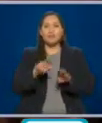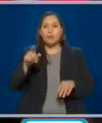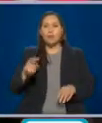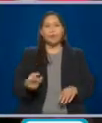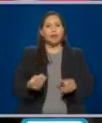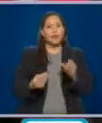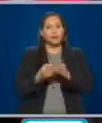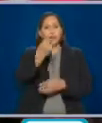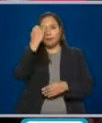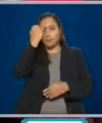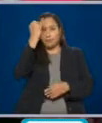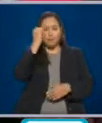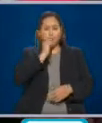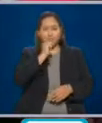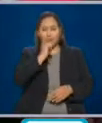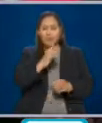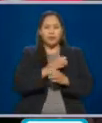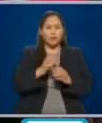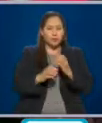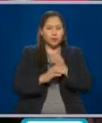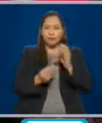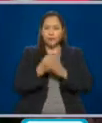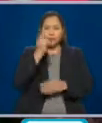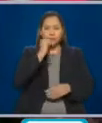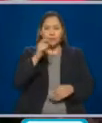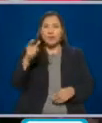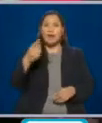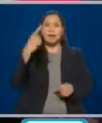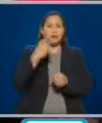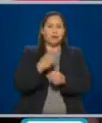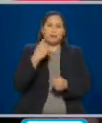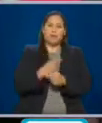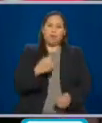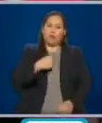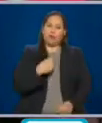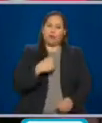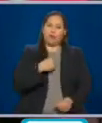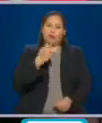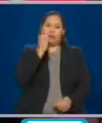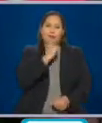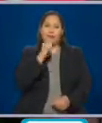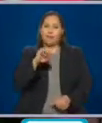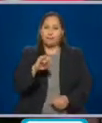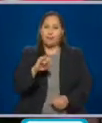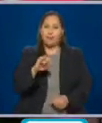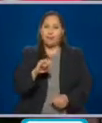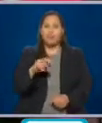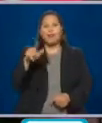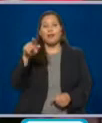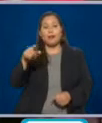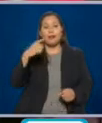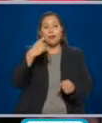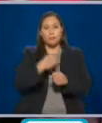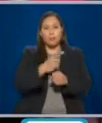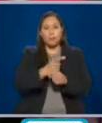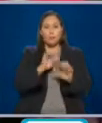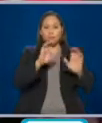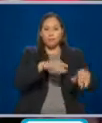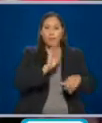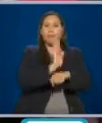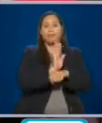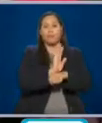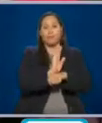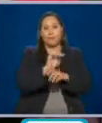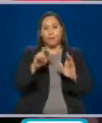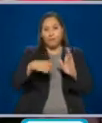innovador, siempre quería hacer cosas nuevas, que siempre quería ser el primero en todo. Y así fue también de los primeros en hacer películas.